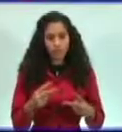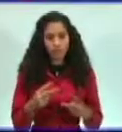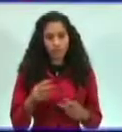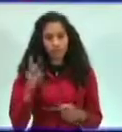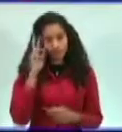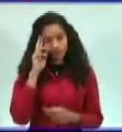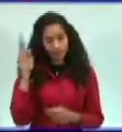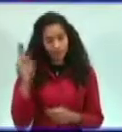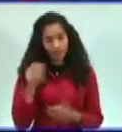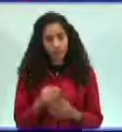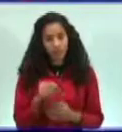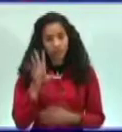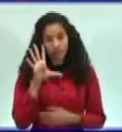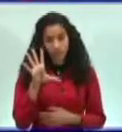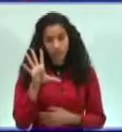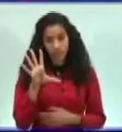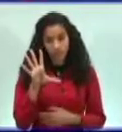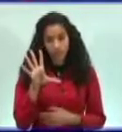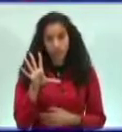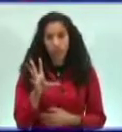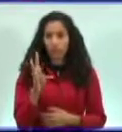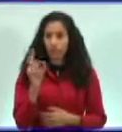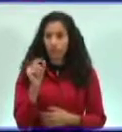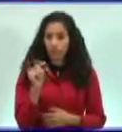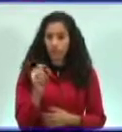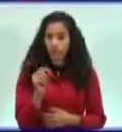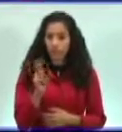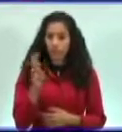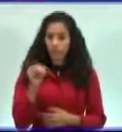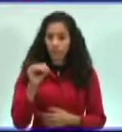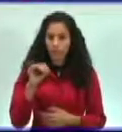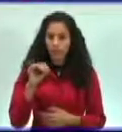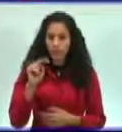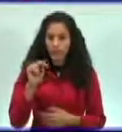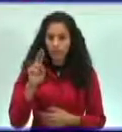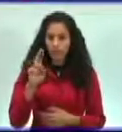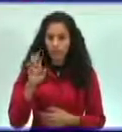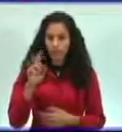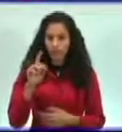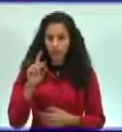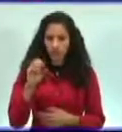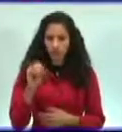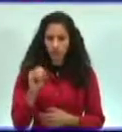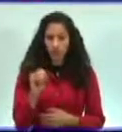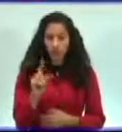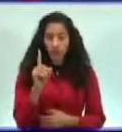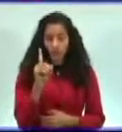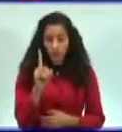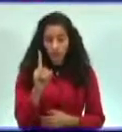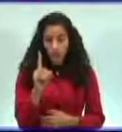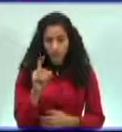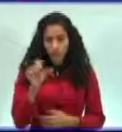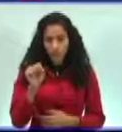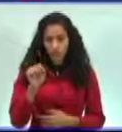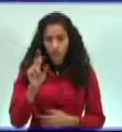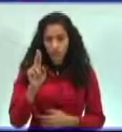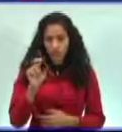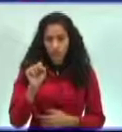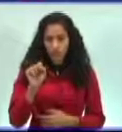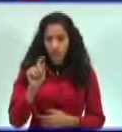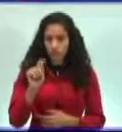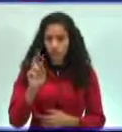recordar, 5 es el minuendo, 1 el sustraendo